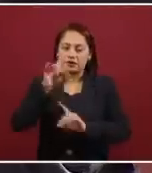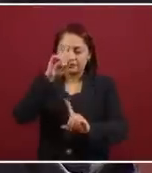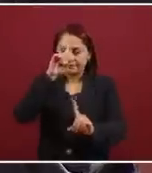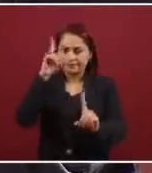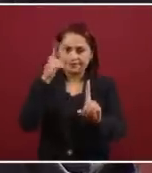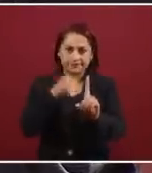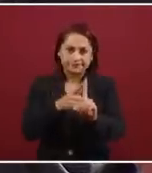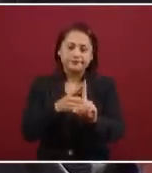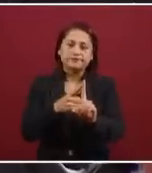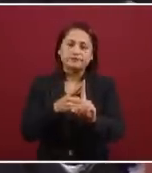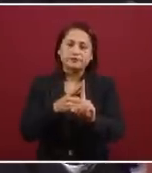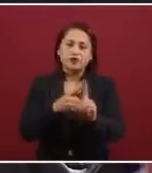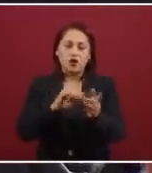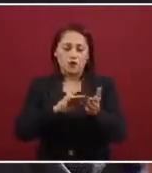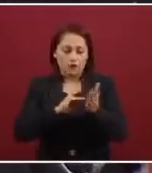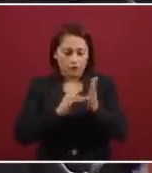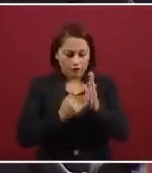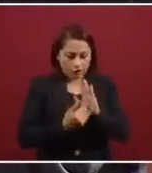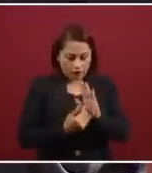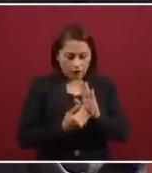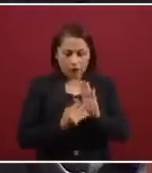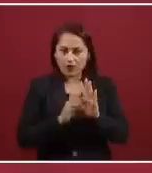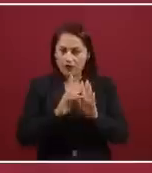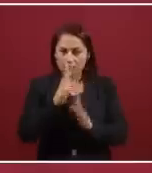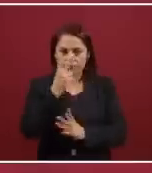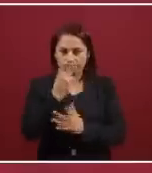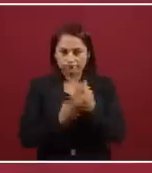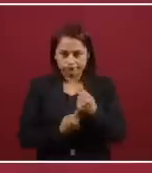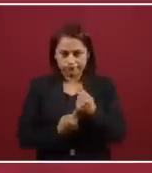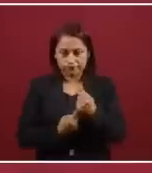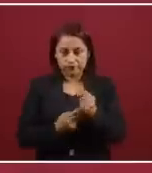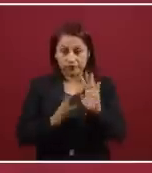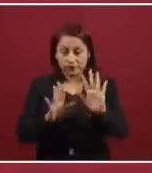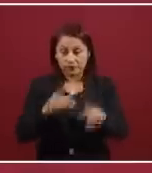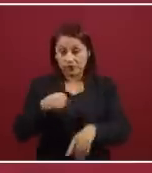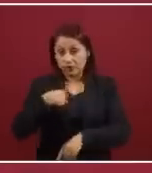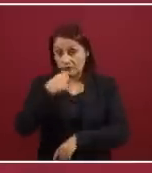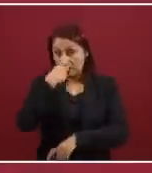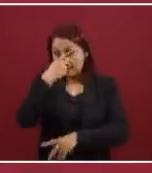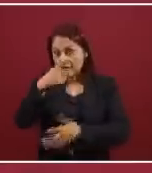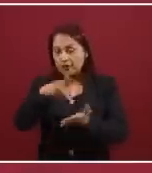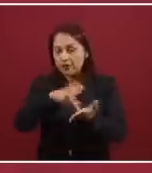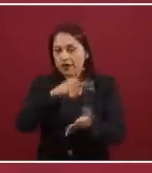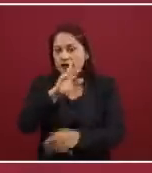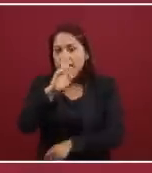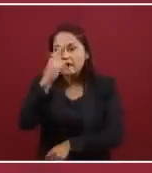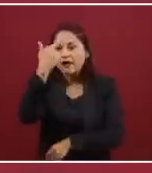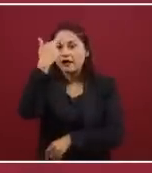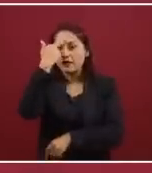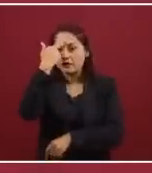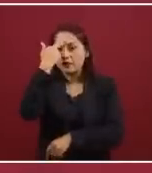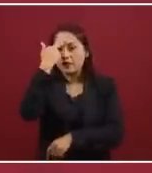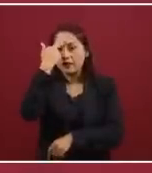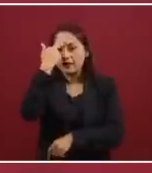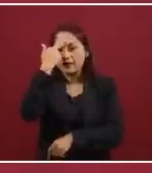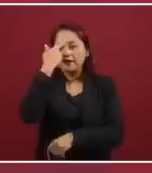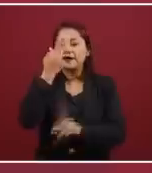repito, es una cadena, ¿sí? Ahí vamos poco a poco. El primer